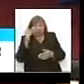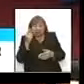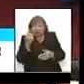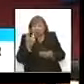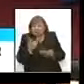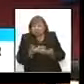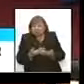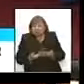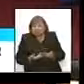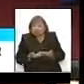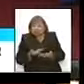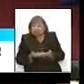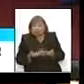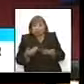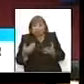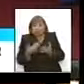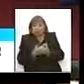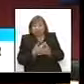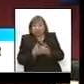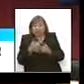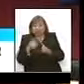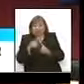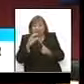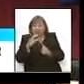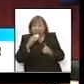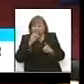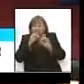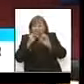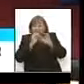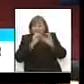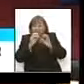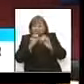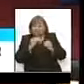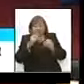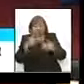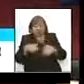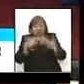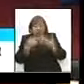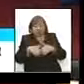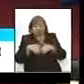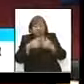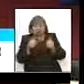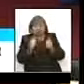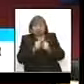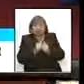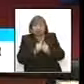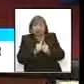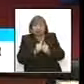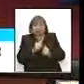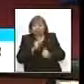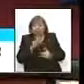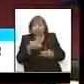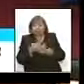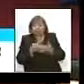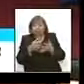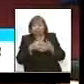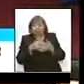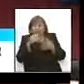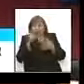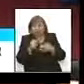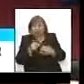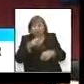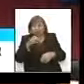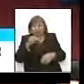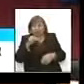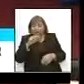tiene esta nueva tecnología china para comunicaciones. Se fue y ya puso su empresa ahí, junto con los chinos, para hacerla en toda América del Sur. O sea, Piñera es un